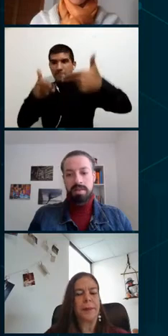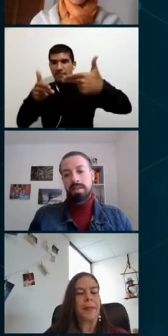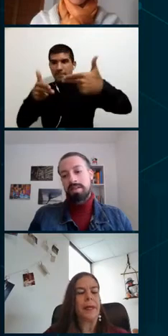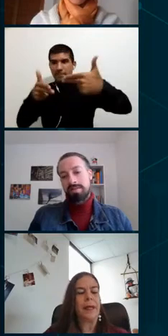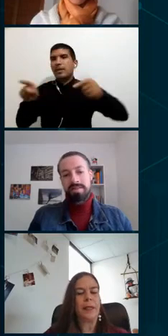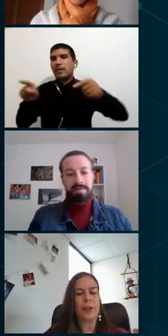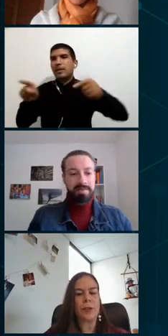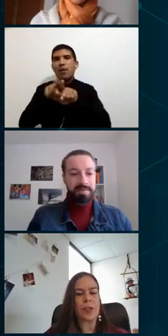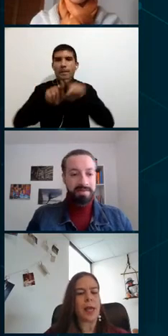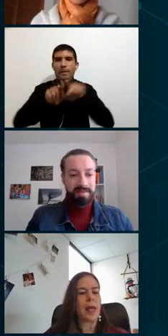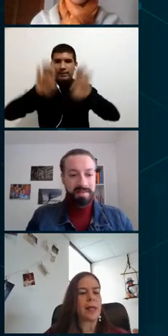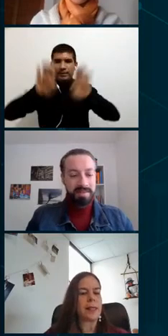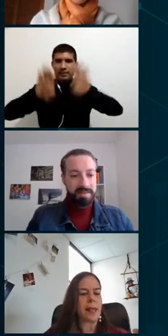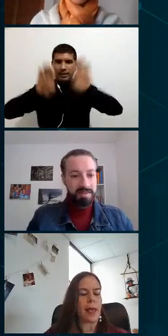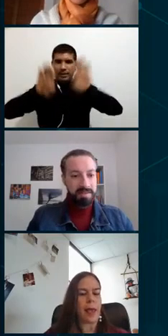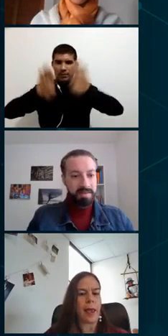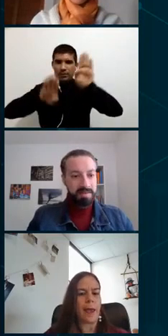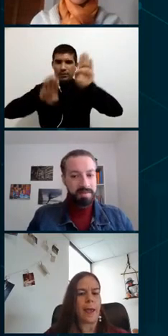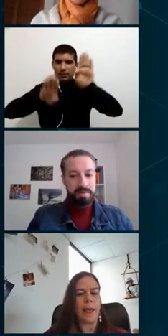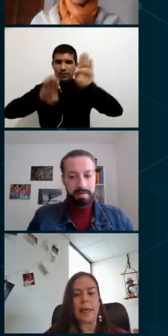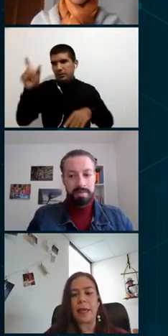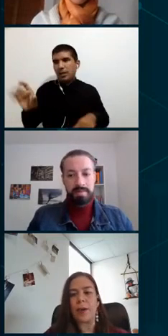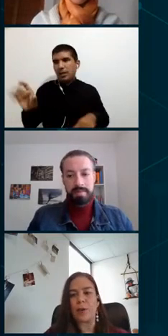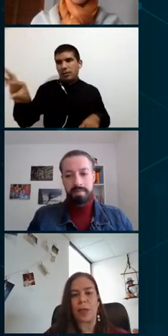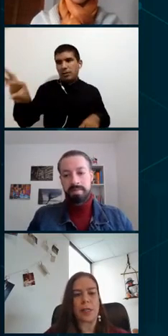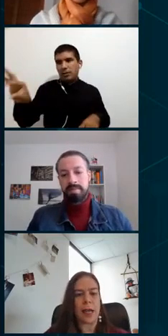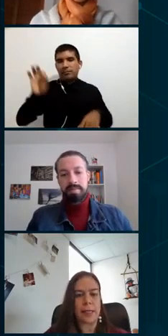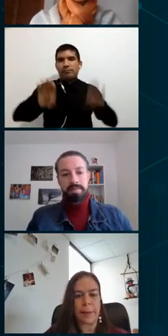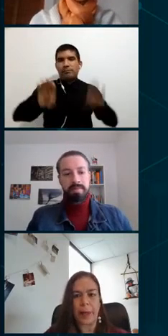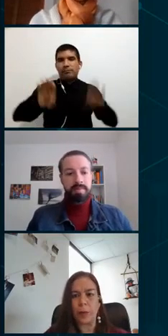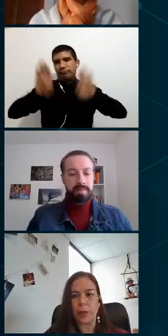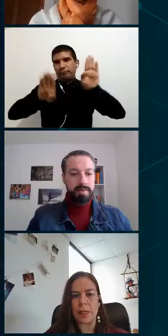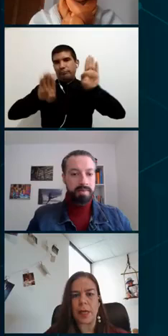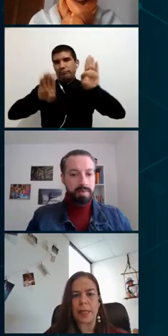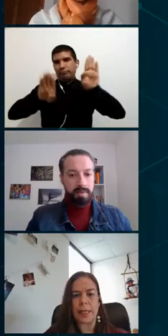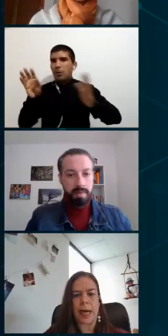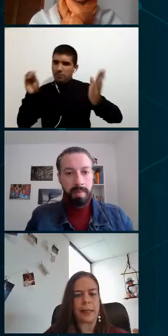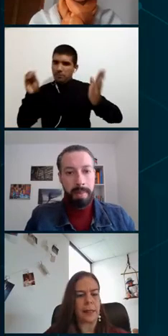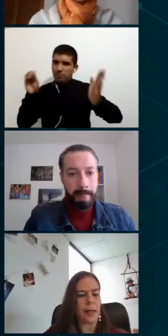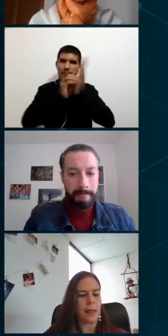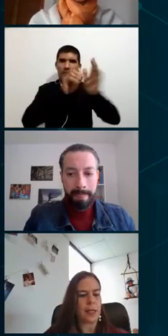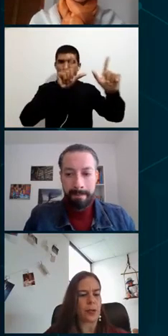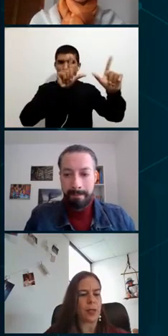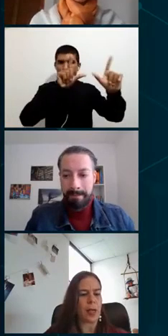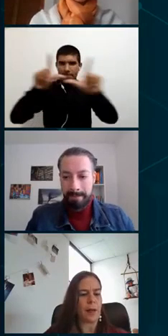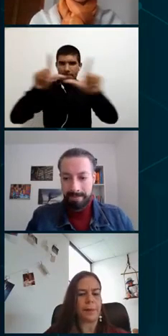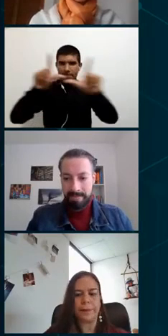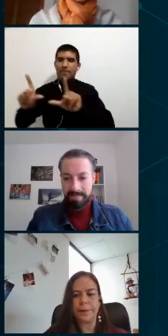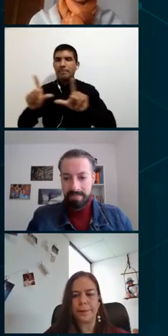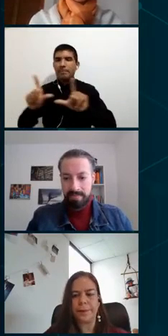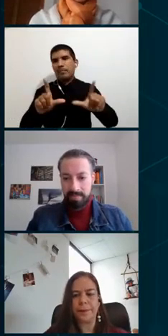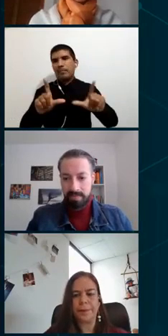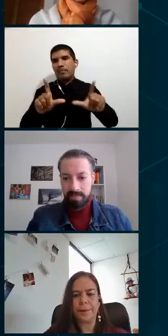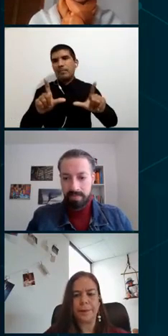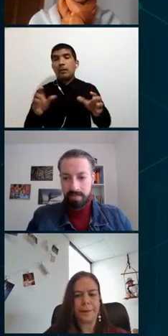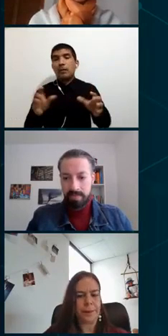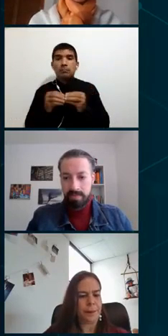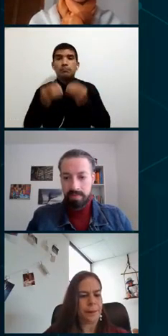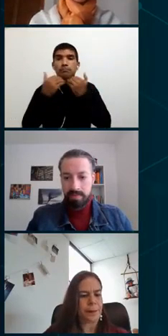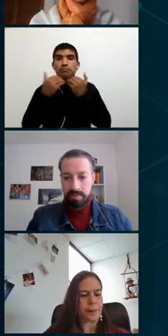práctico. Entonces, y no sé si haya preguntas en el chat, chicos de.